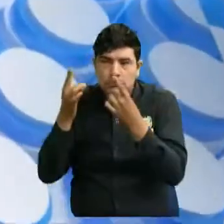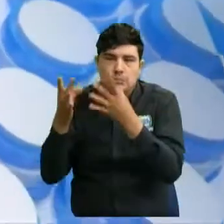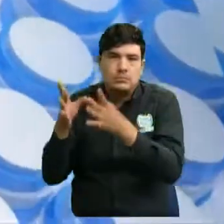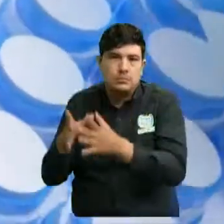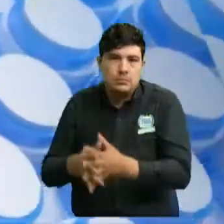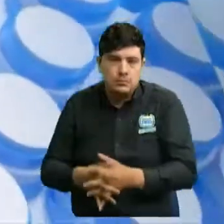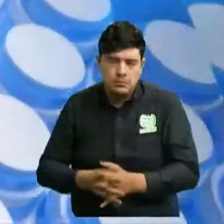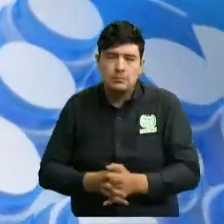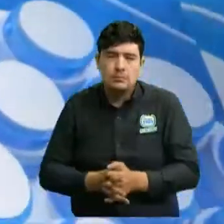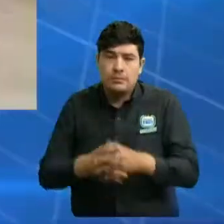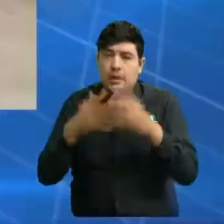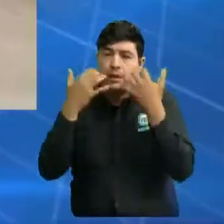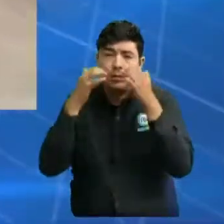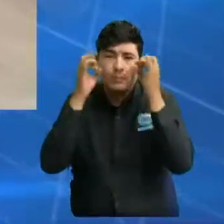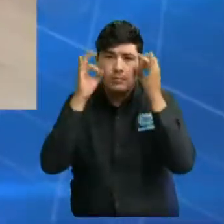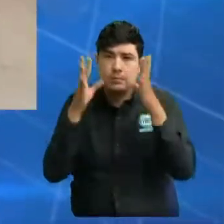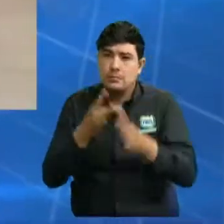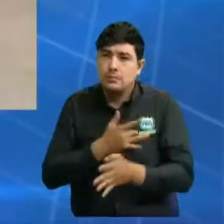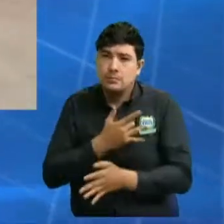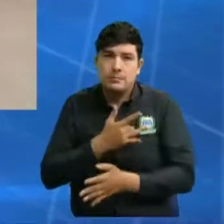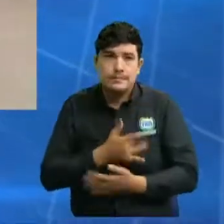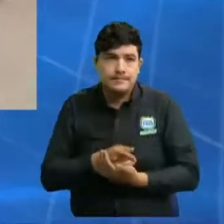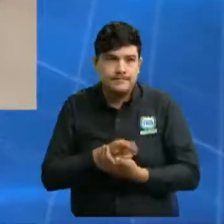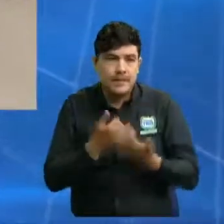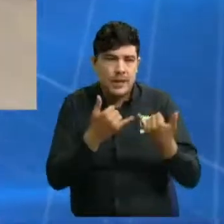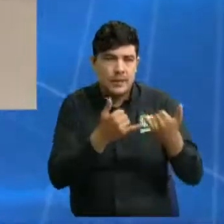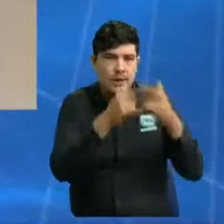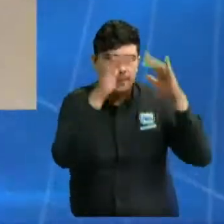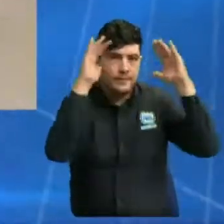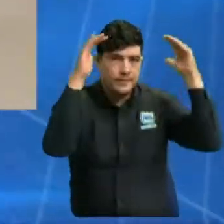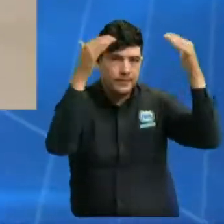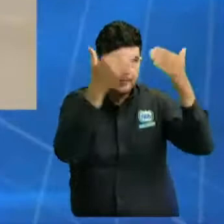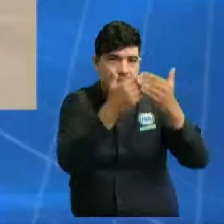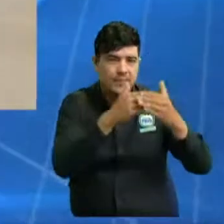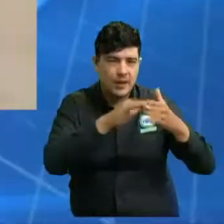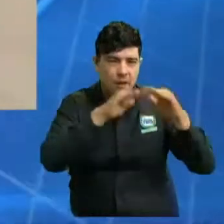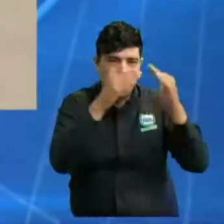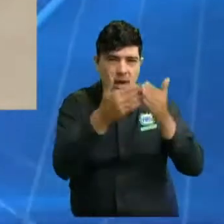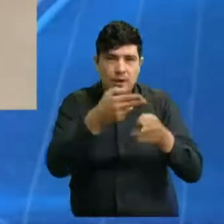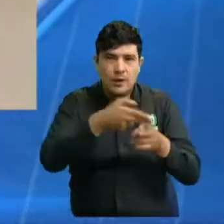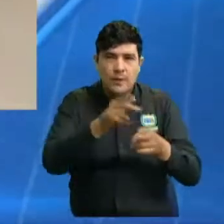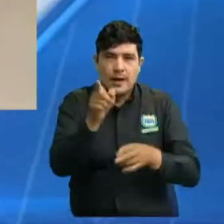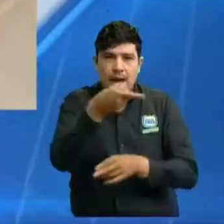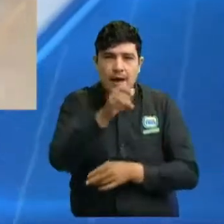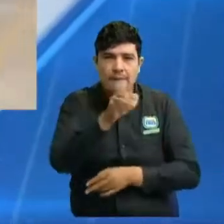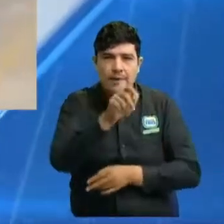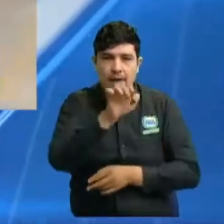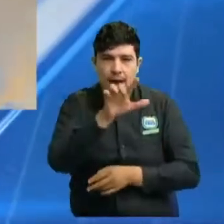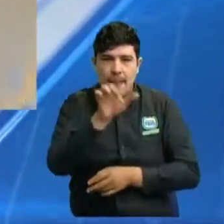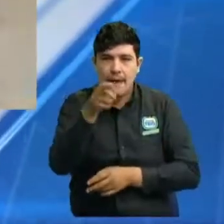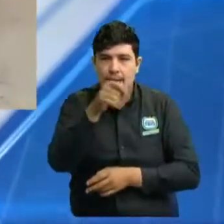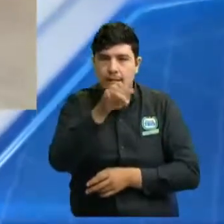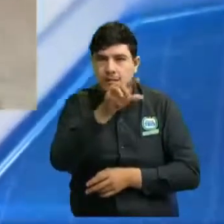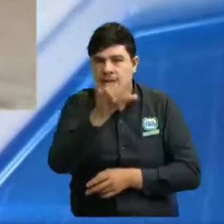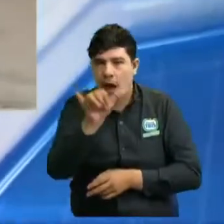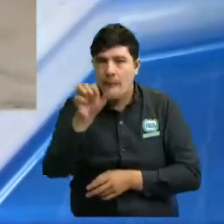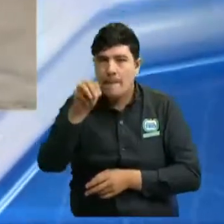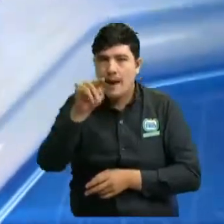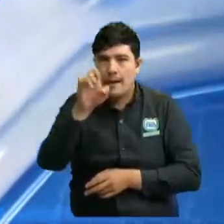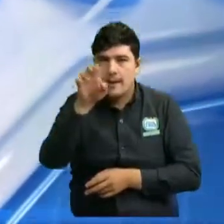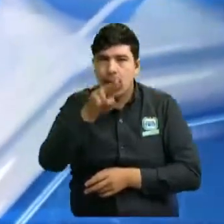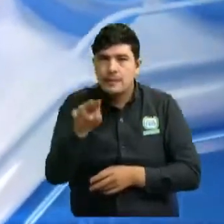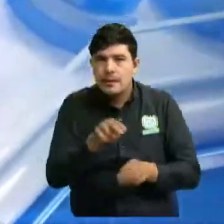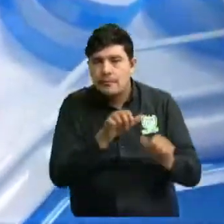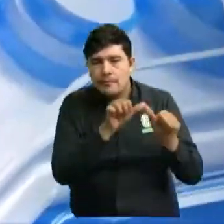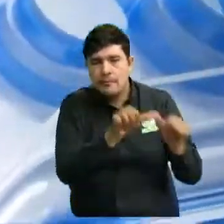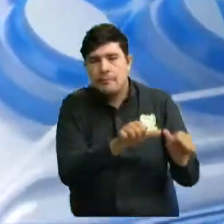Sentía mucho miedo. Así luce este albergue improvisado dentro del colegio Gabriel García Márquez, donde pasan sus días estas personas. Mientras